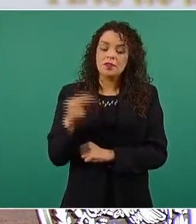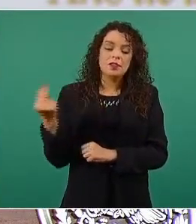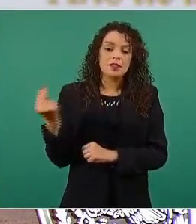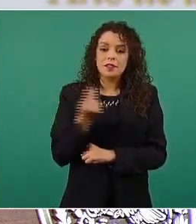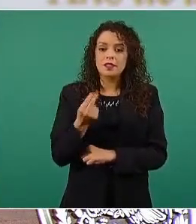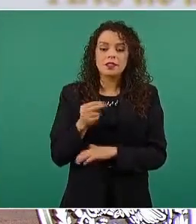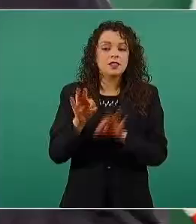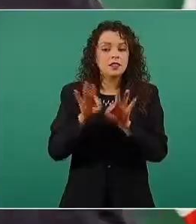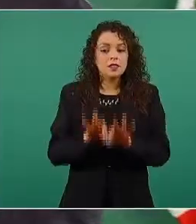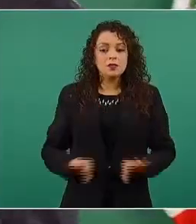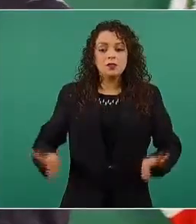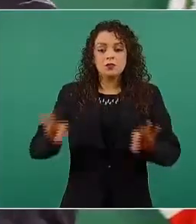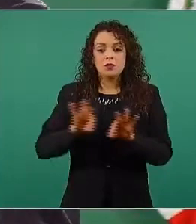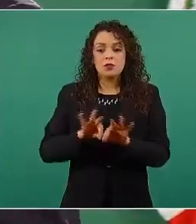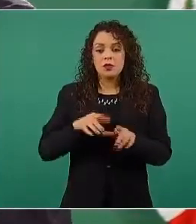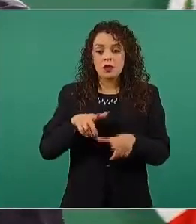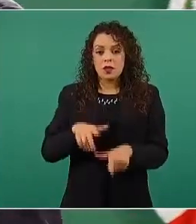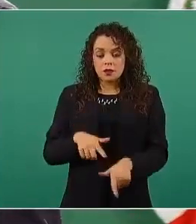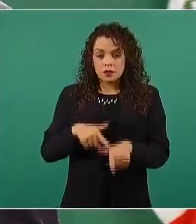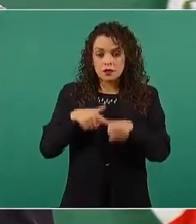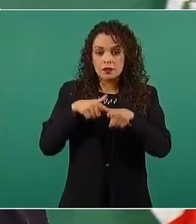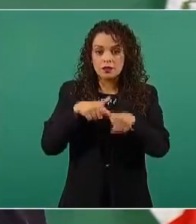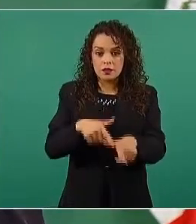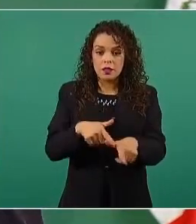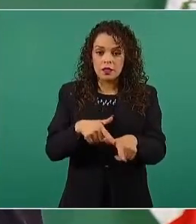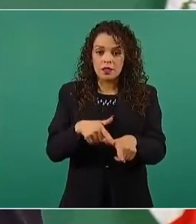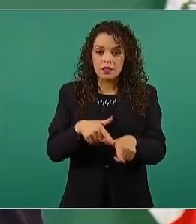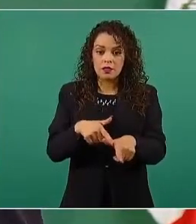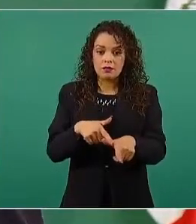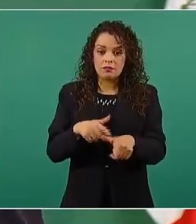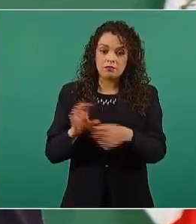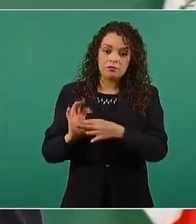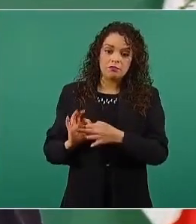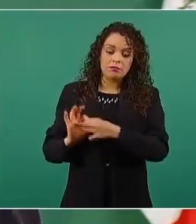importante la integración